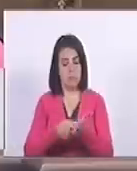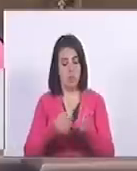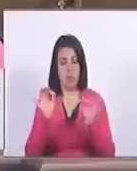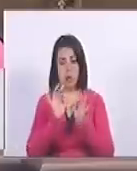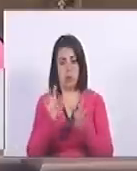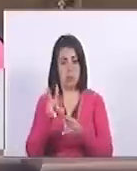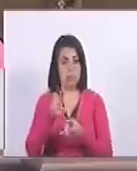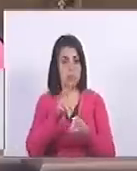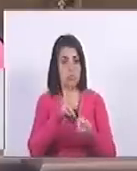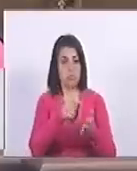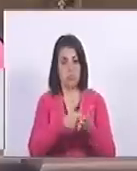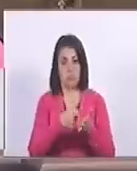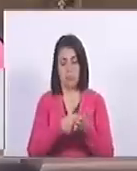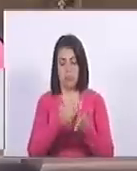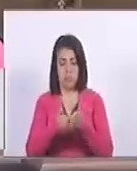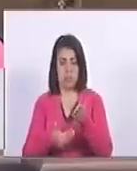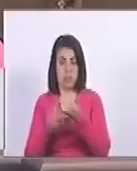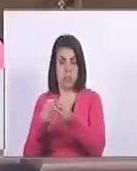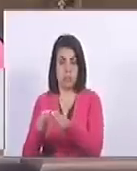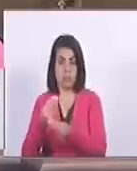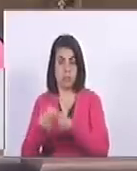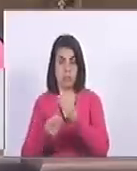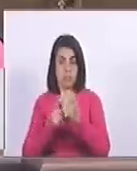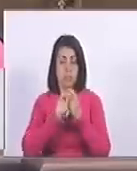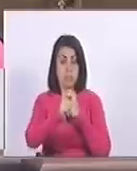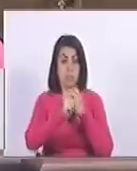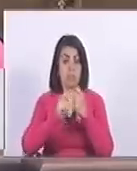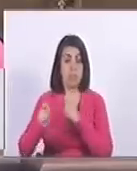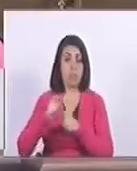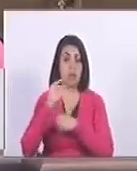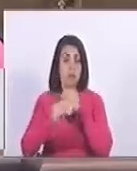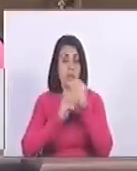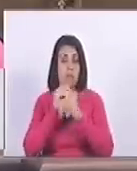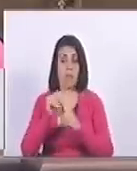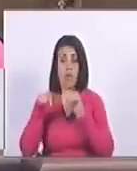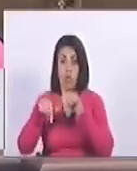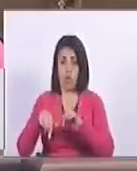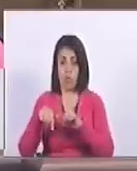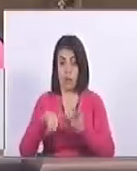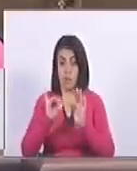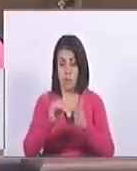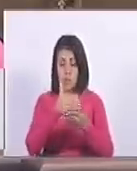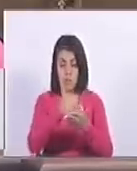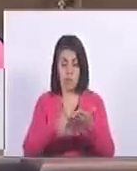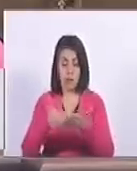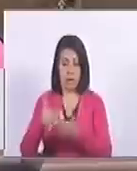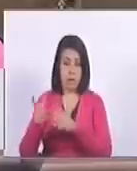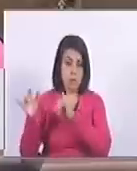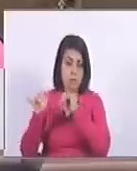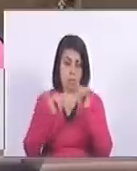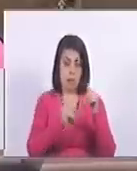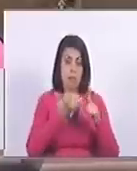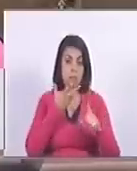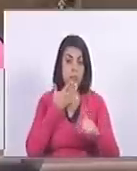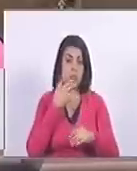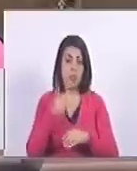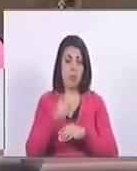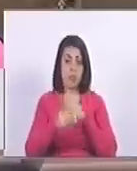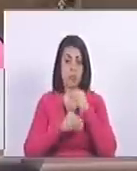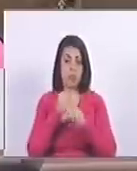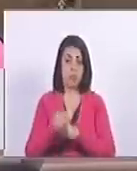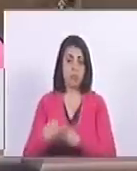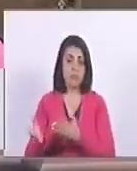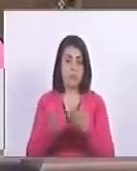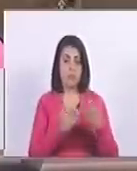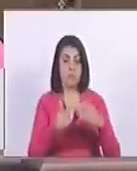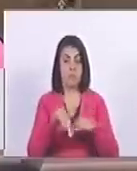obligaciones tributarias para la realización de trámites que se lleven a cabo en sus mismas dependencias, cuando éstas deban ser